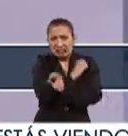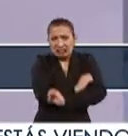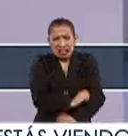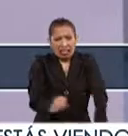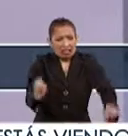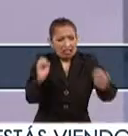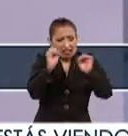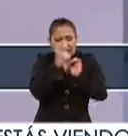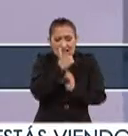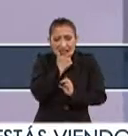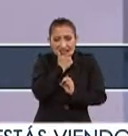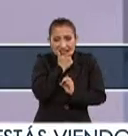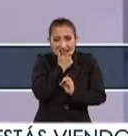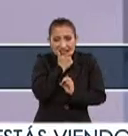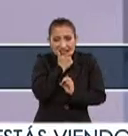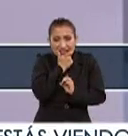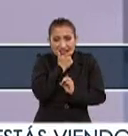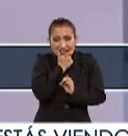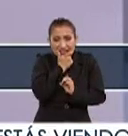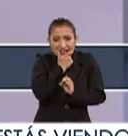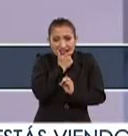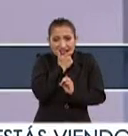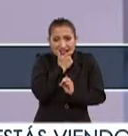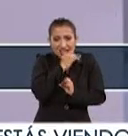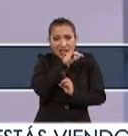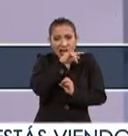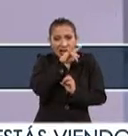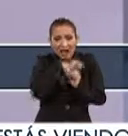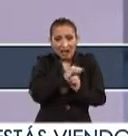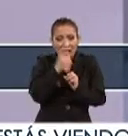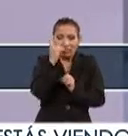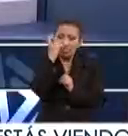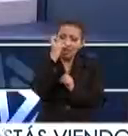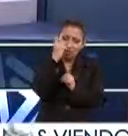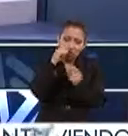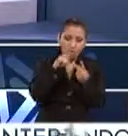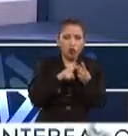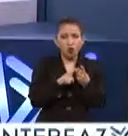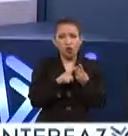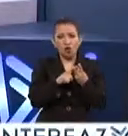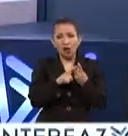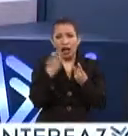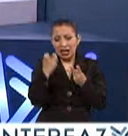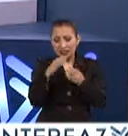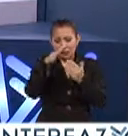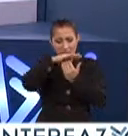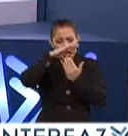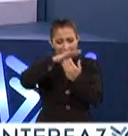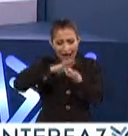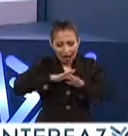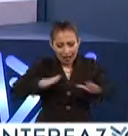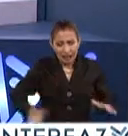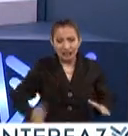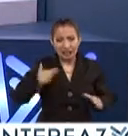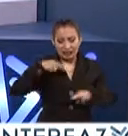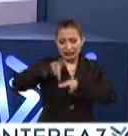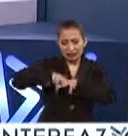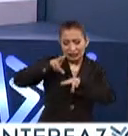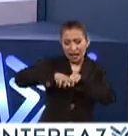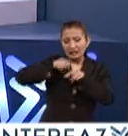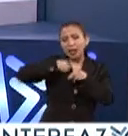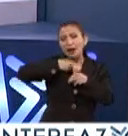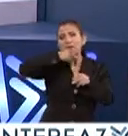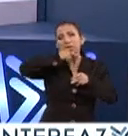This is a jacket, this is a finger, this is a table, this is a chair, y de